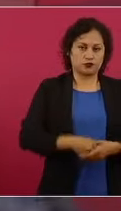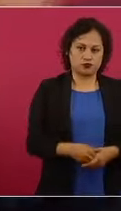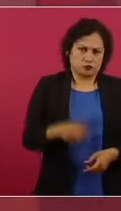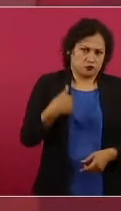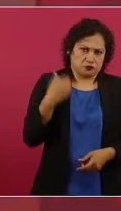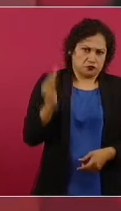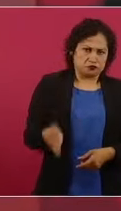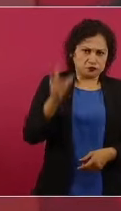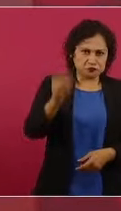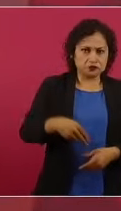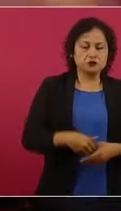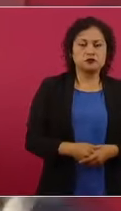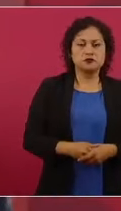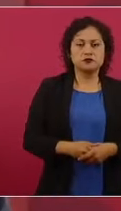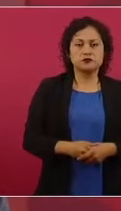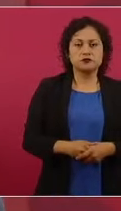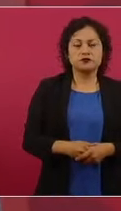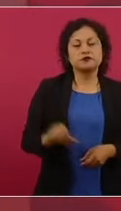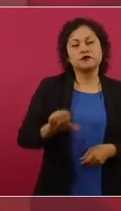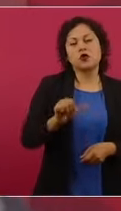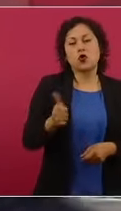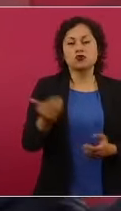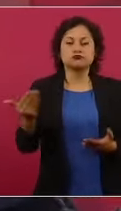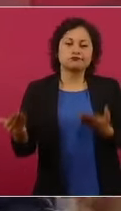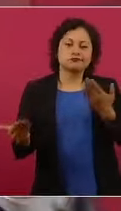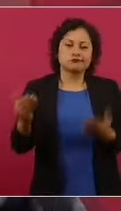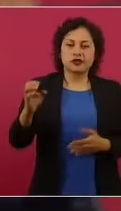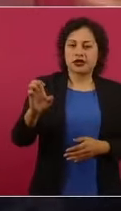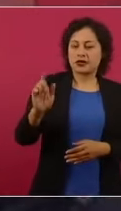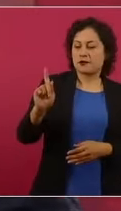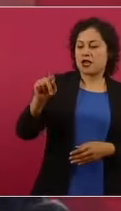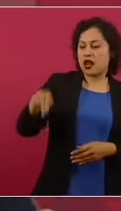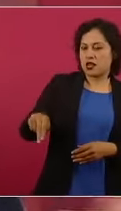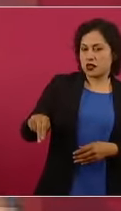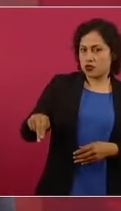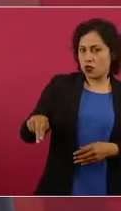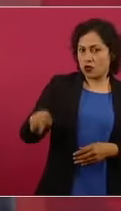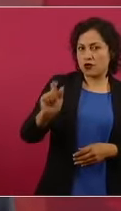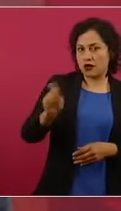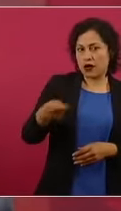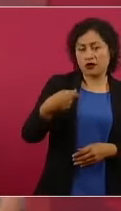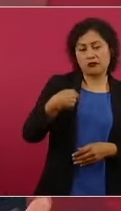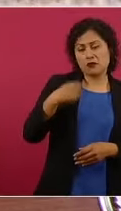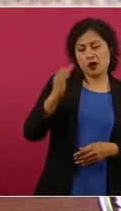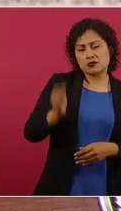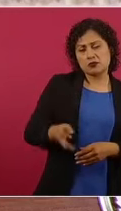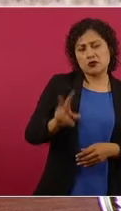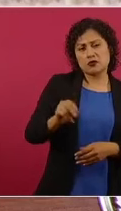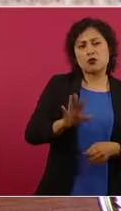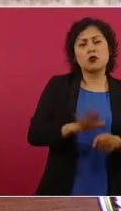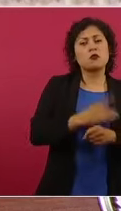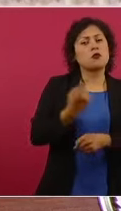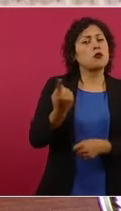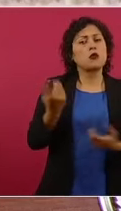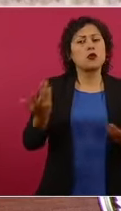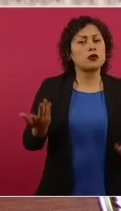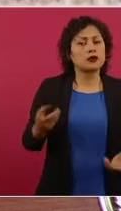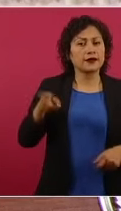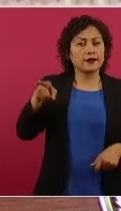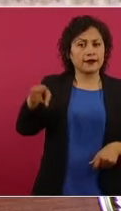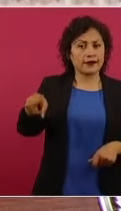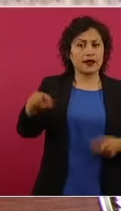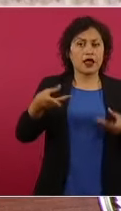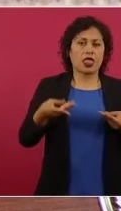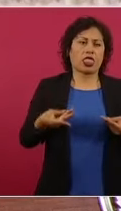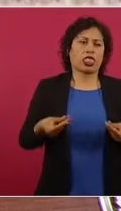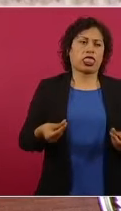Y en el caso de Peña Nieto, pues estoy en contra de él por el desparpajo y